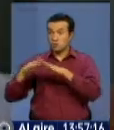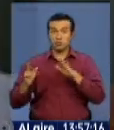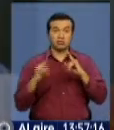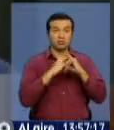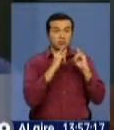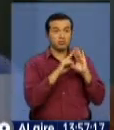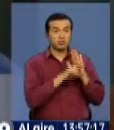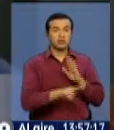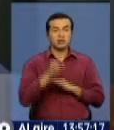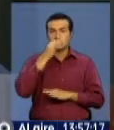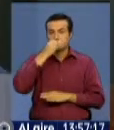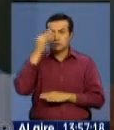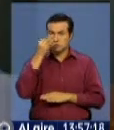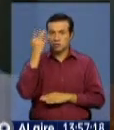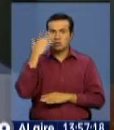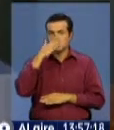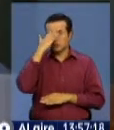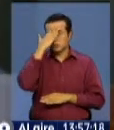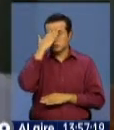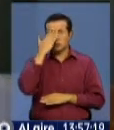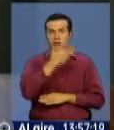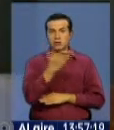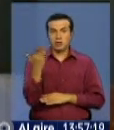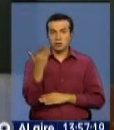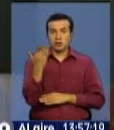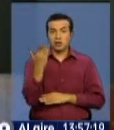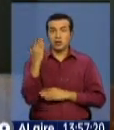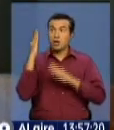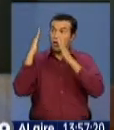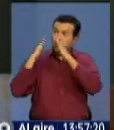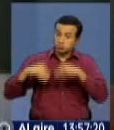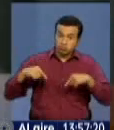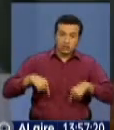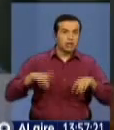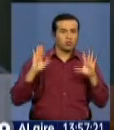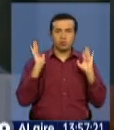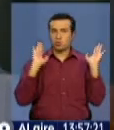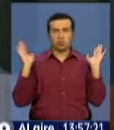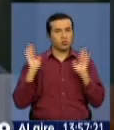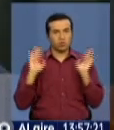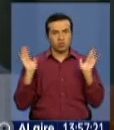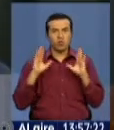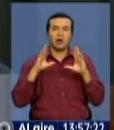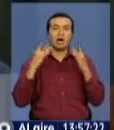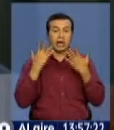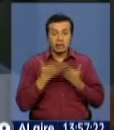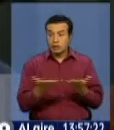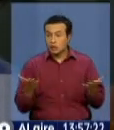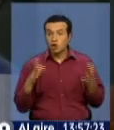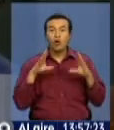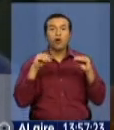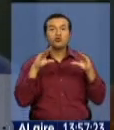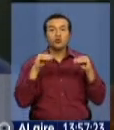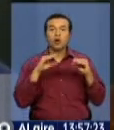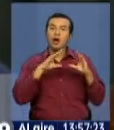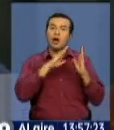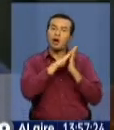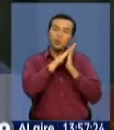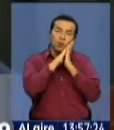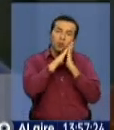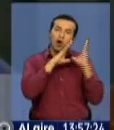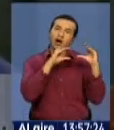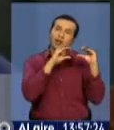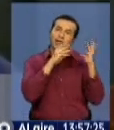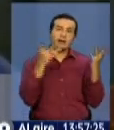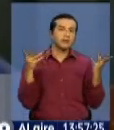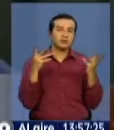Estoy segura de que nada se va a caer aquí. Los colchones, almohadas